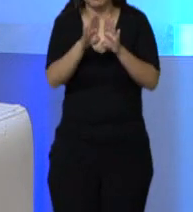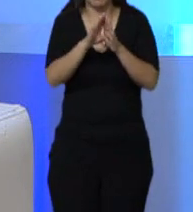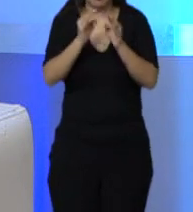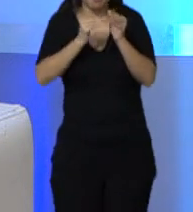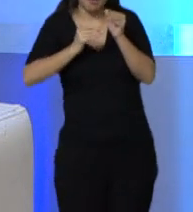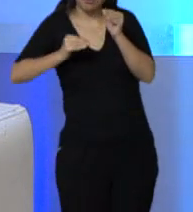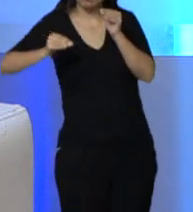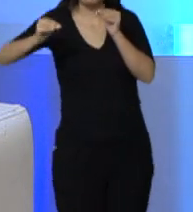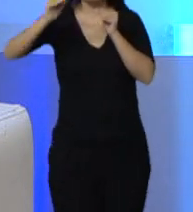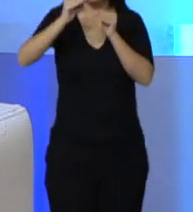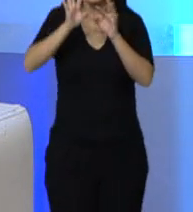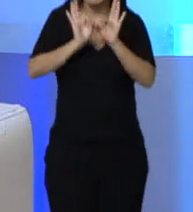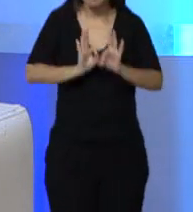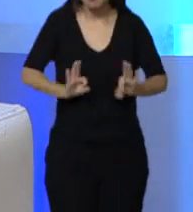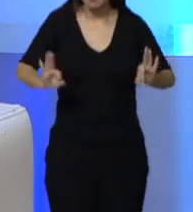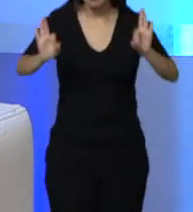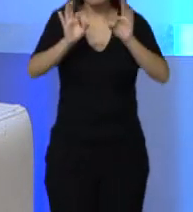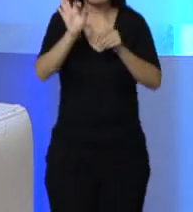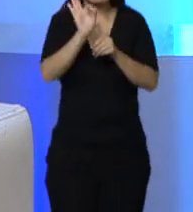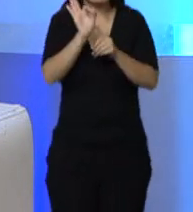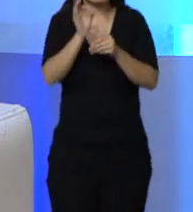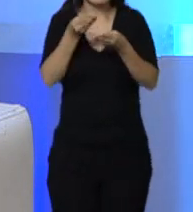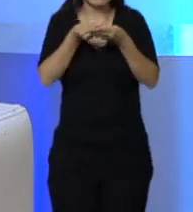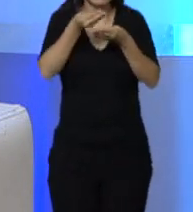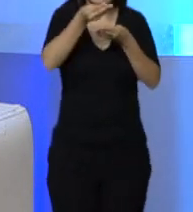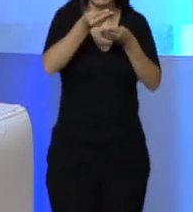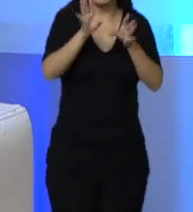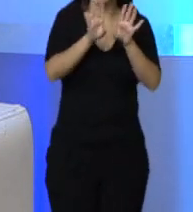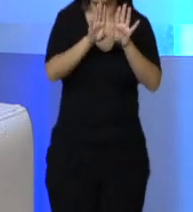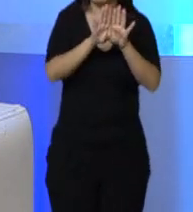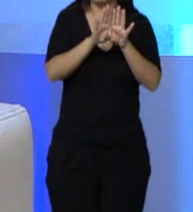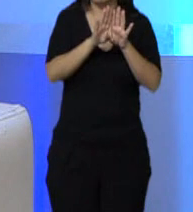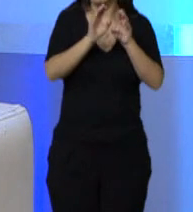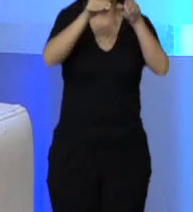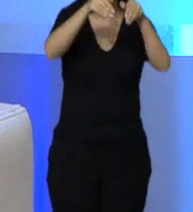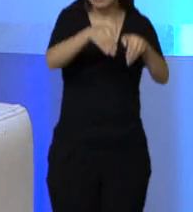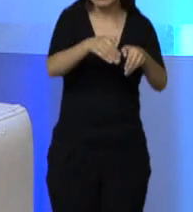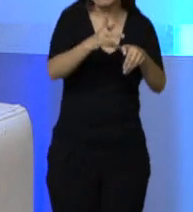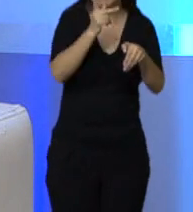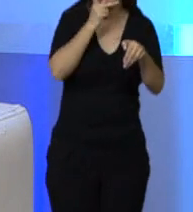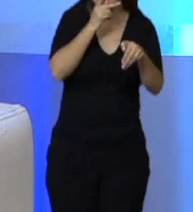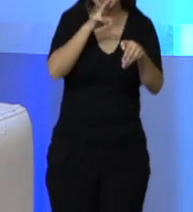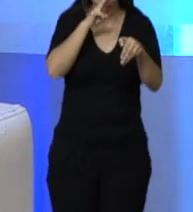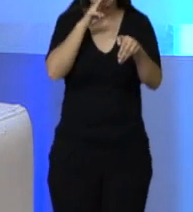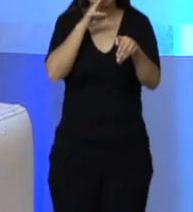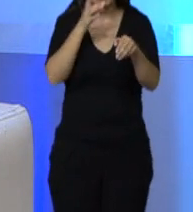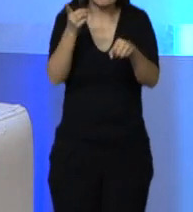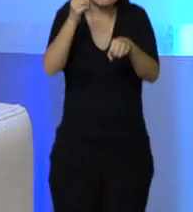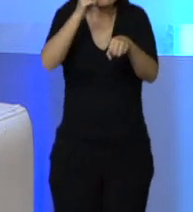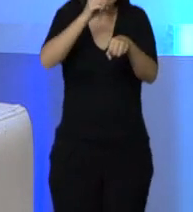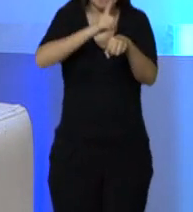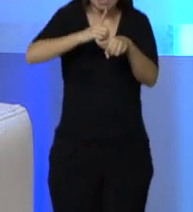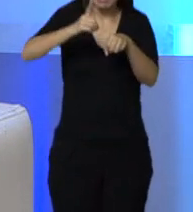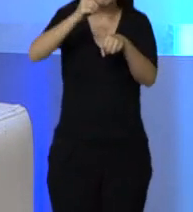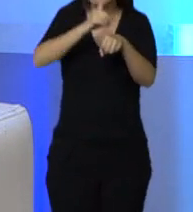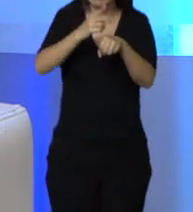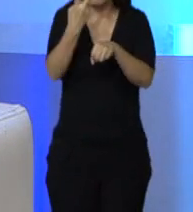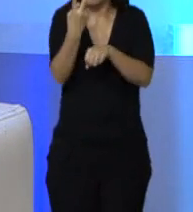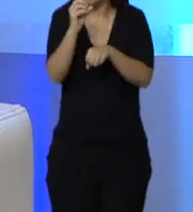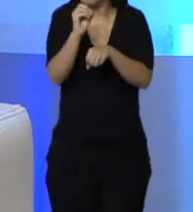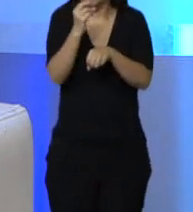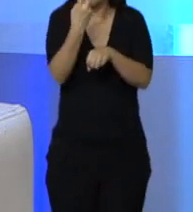que dicen vamos a estar entregando las tarjetas solo algunas fichas los papás duran varios días o pueden durar uno o dos días o en la madrugada